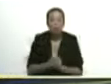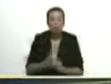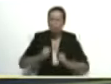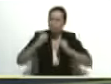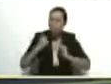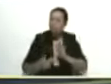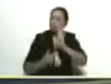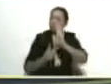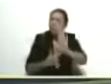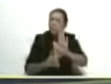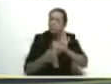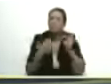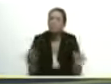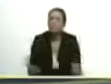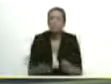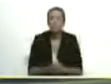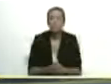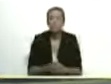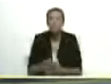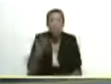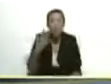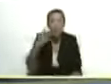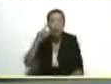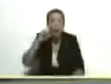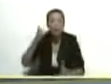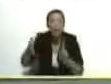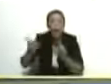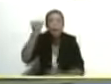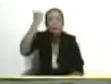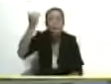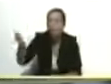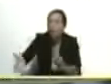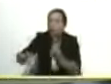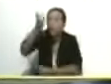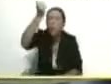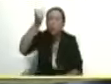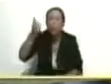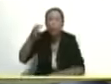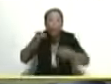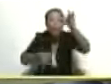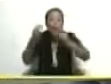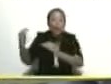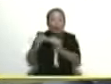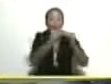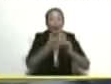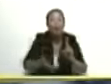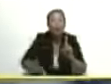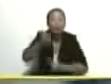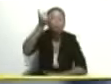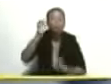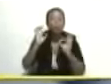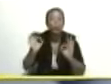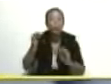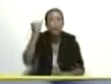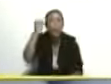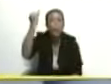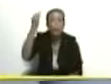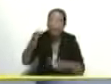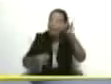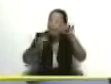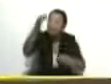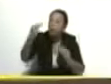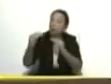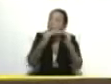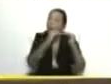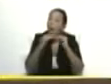Portaestandarte de una causa y de una idea justa, las ideas más justas que